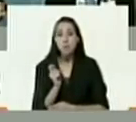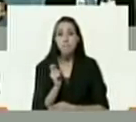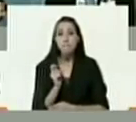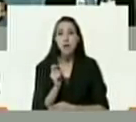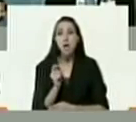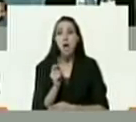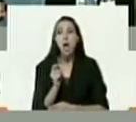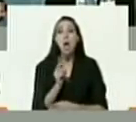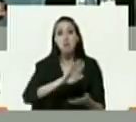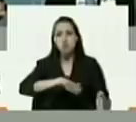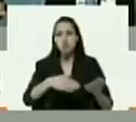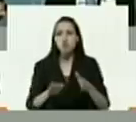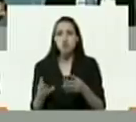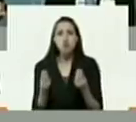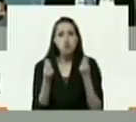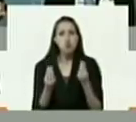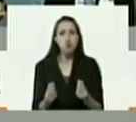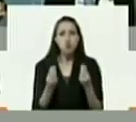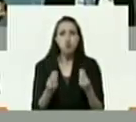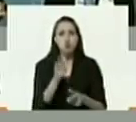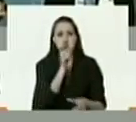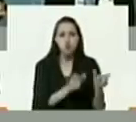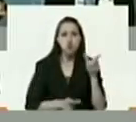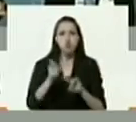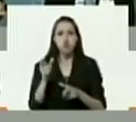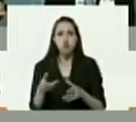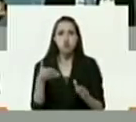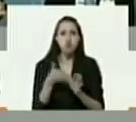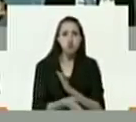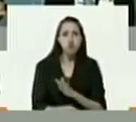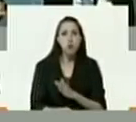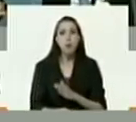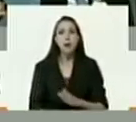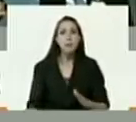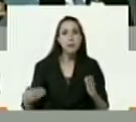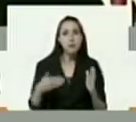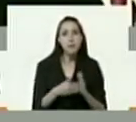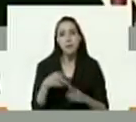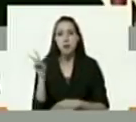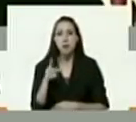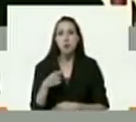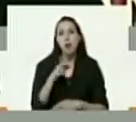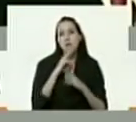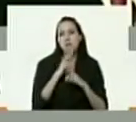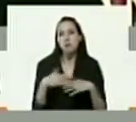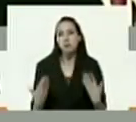habían muerto muchas personas bajo las fuerzas de seguridad de Venezuela. ¿Cuál es su respuesta en ese sentido?